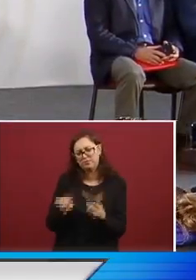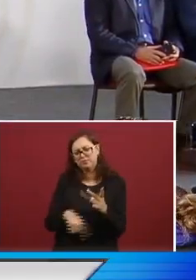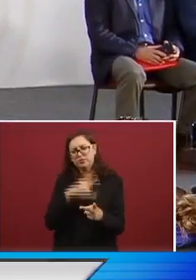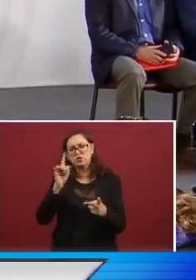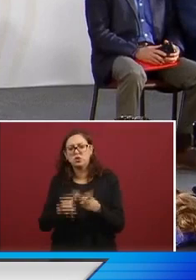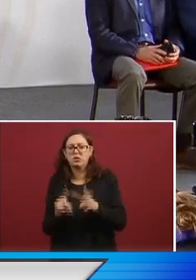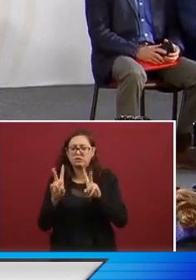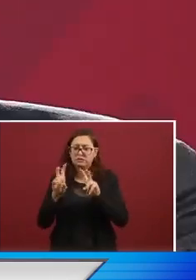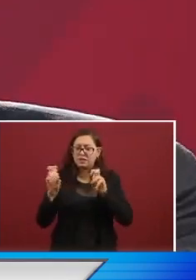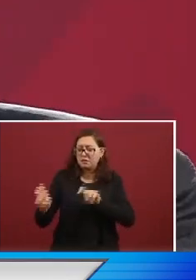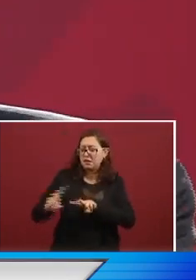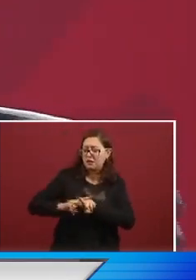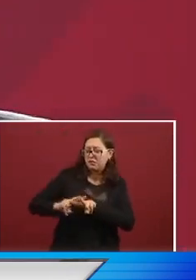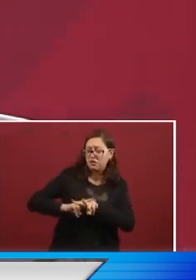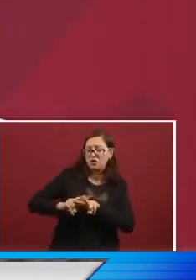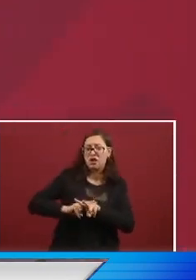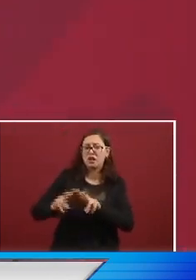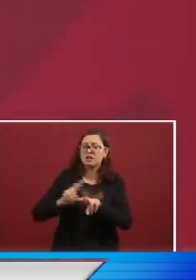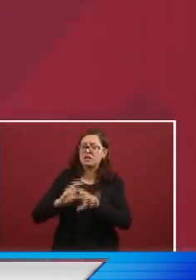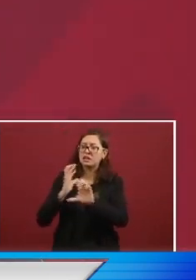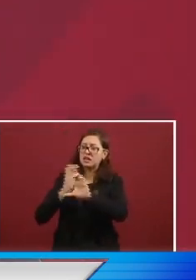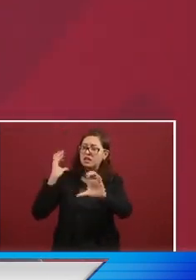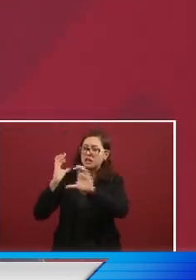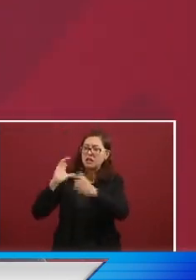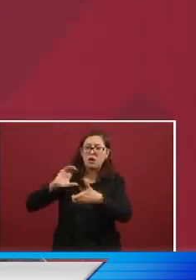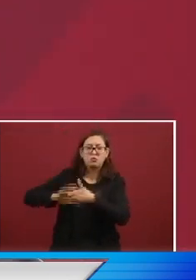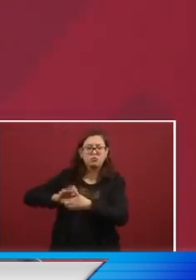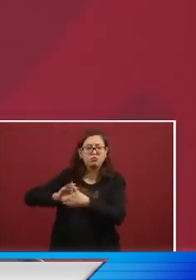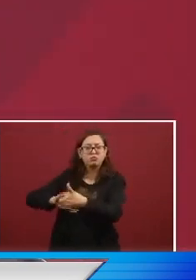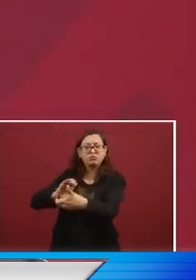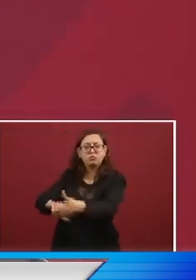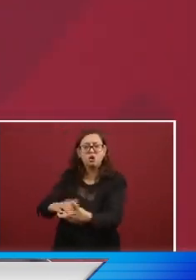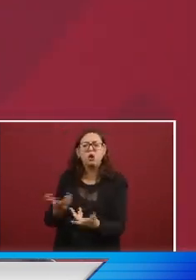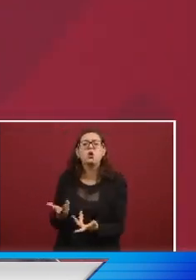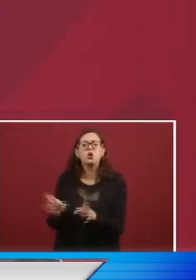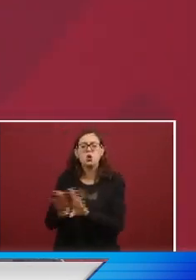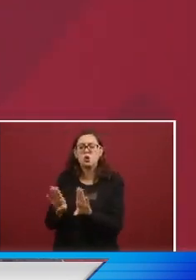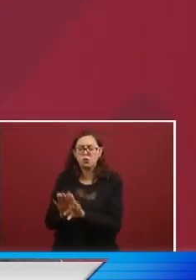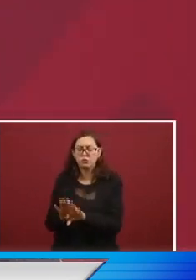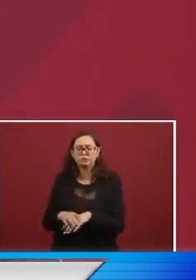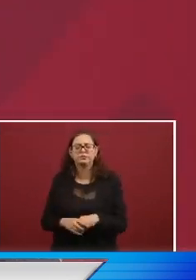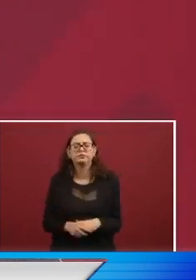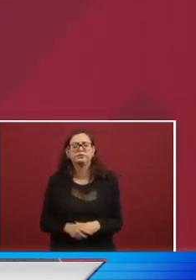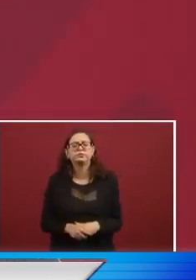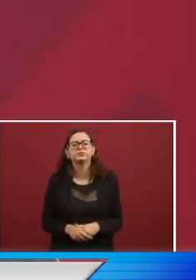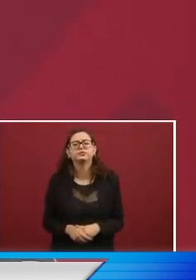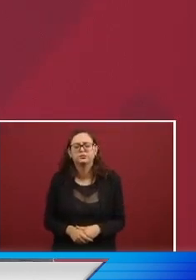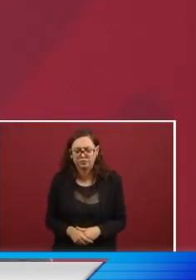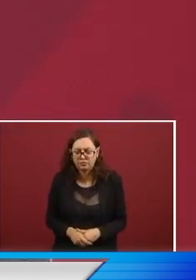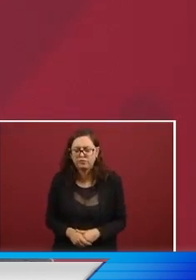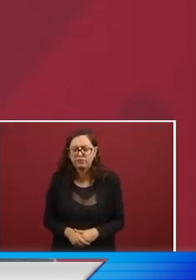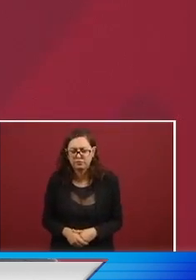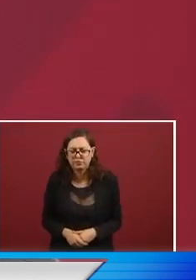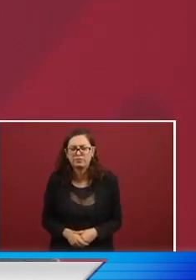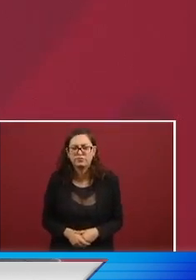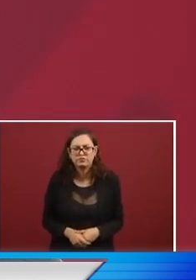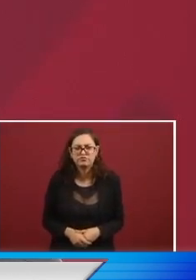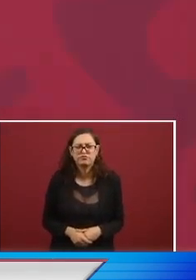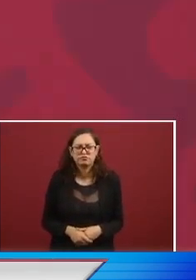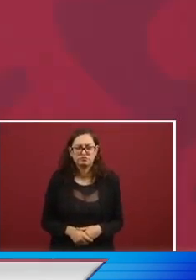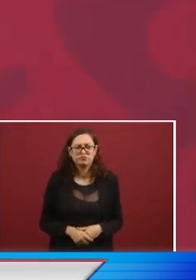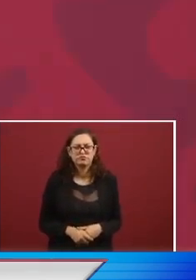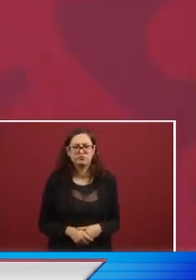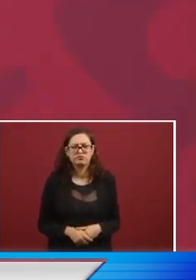de la Auditoría Superior de la Federación. Pues son procesos abiertos. Ya hemos quedado de que no